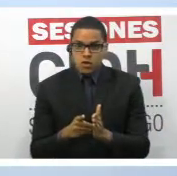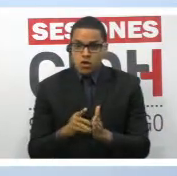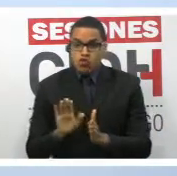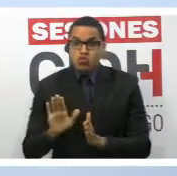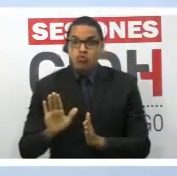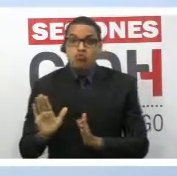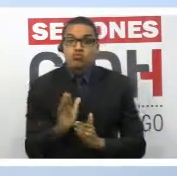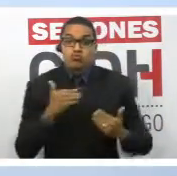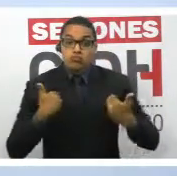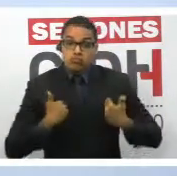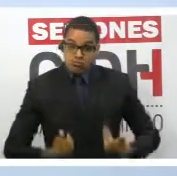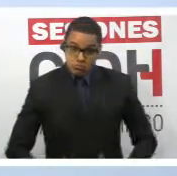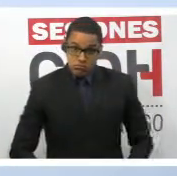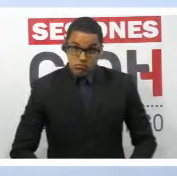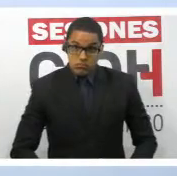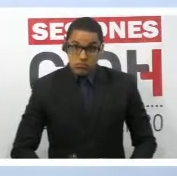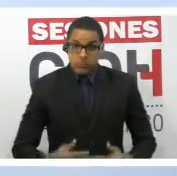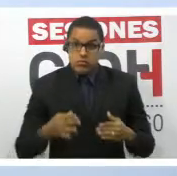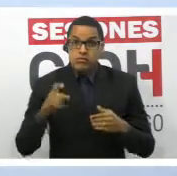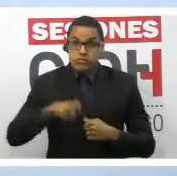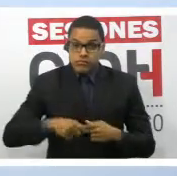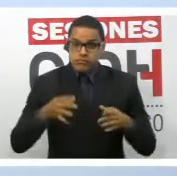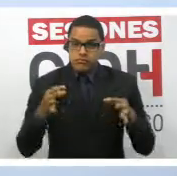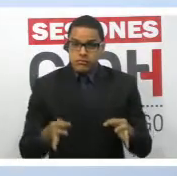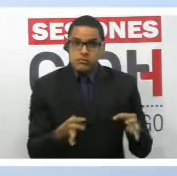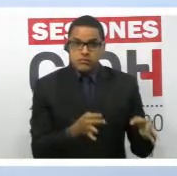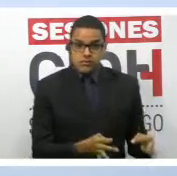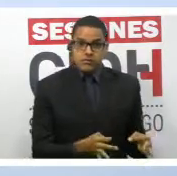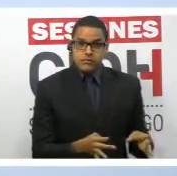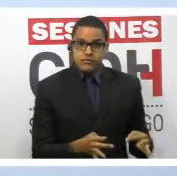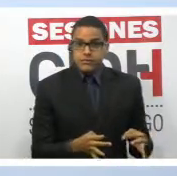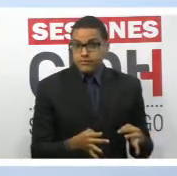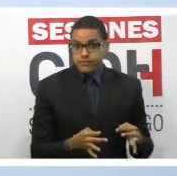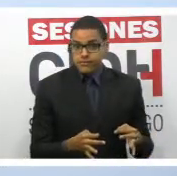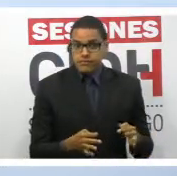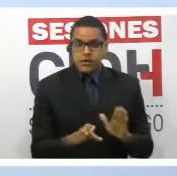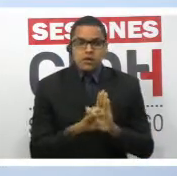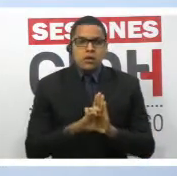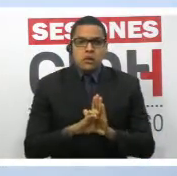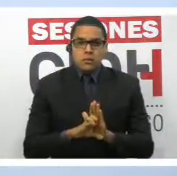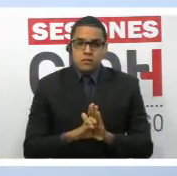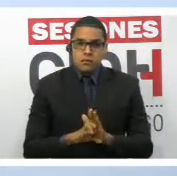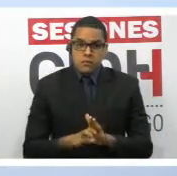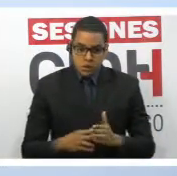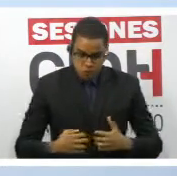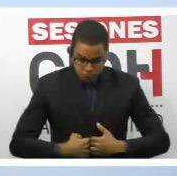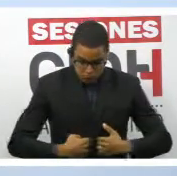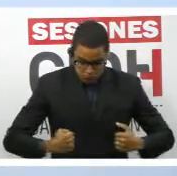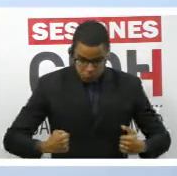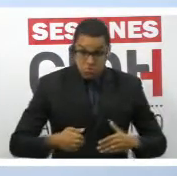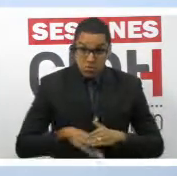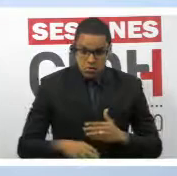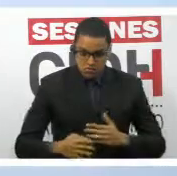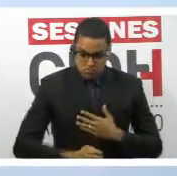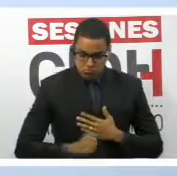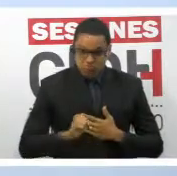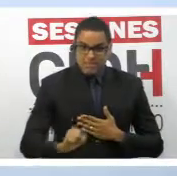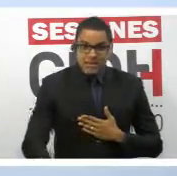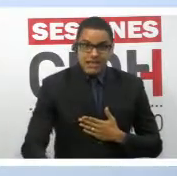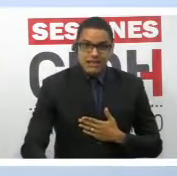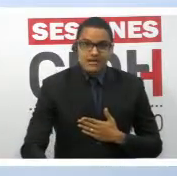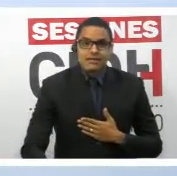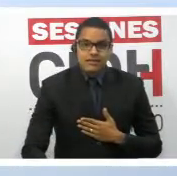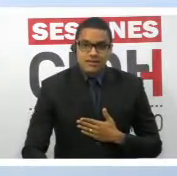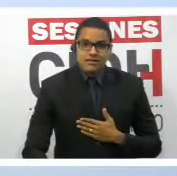en la esterilización forzada e incluso aborto forzado para aquellas madres que retienen su fertilidad y que